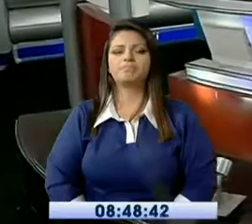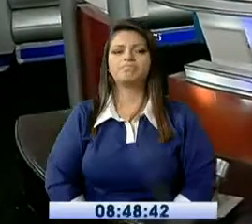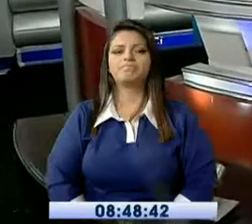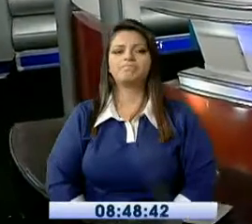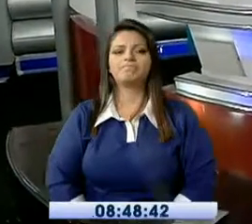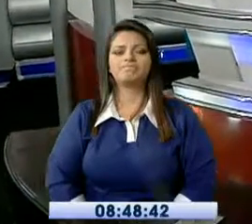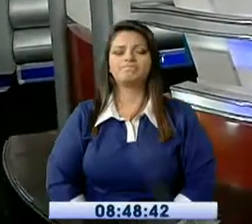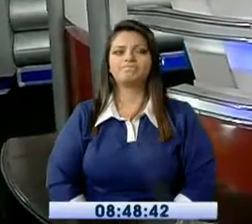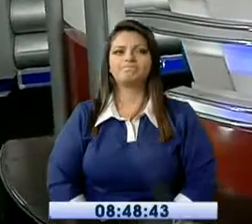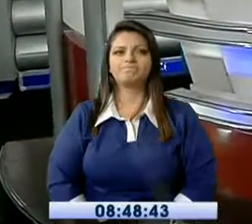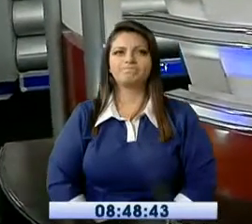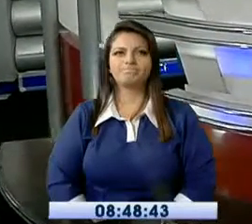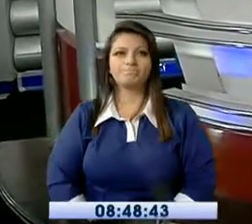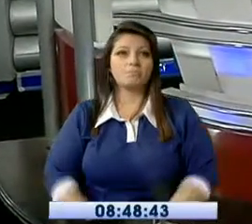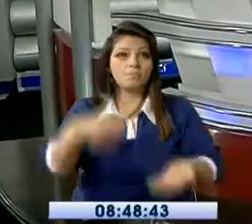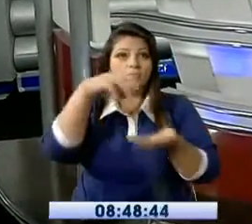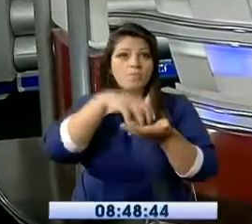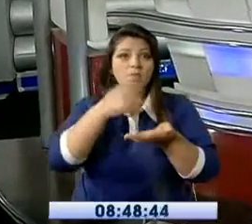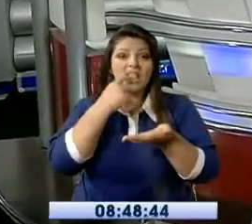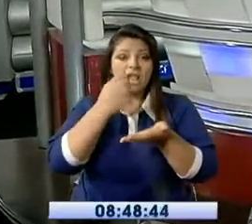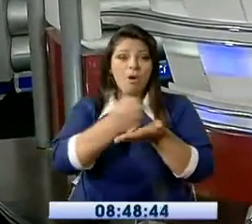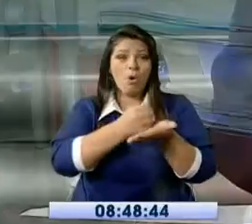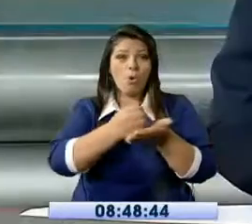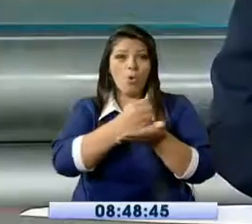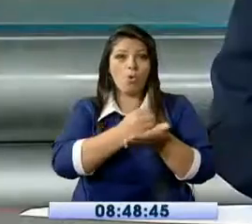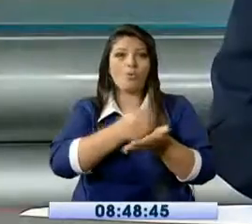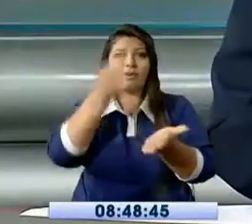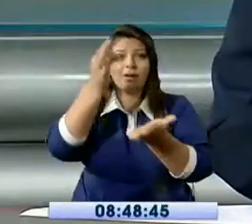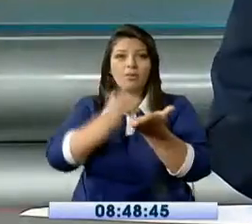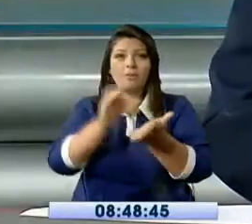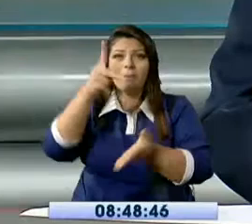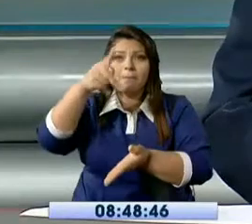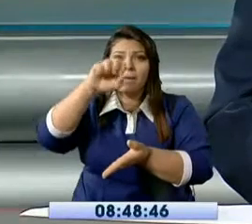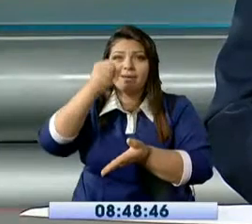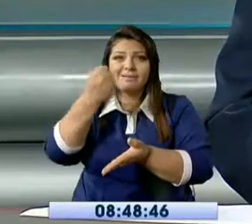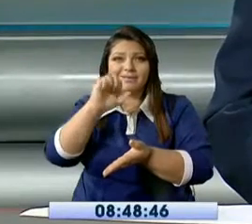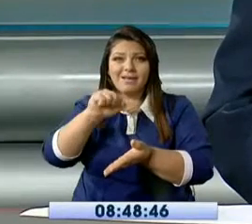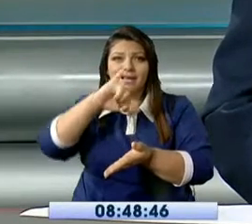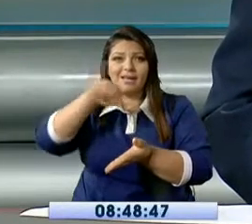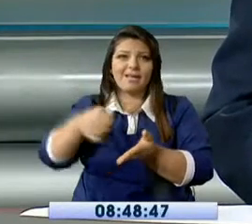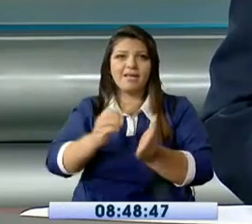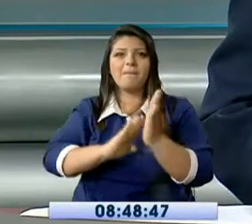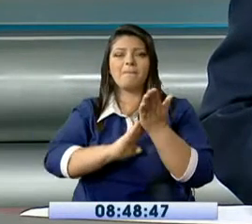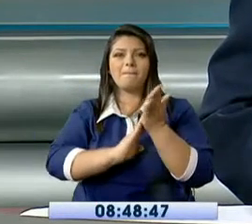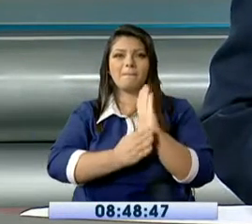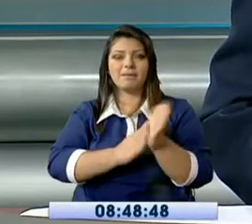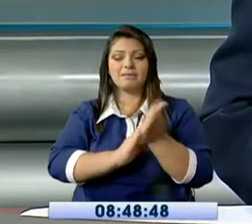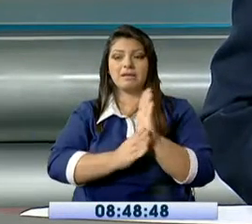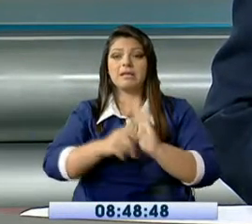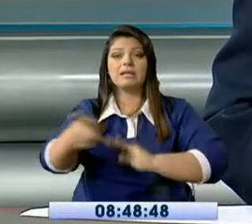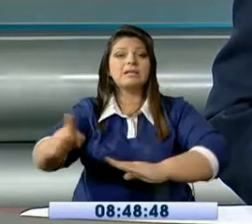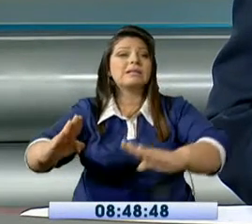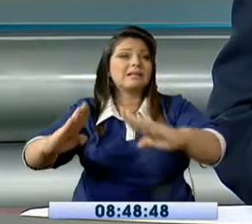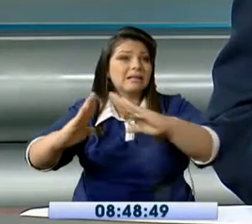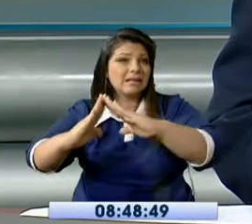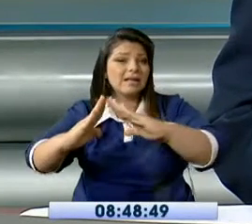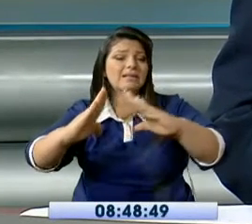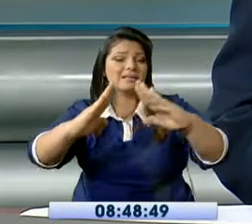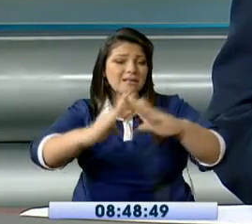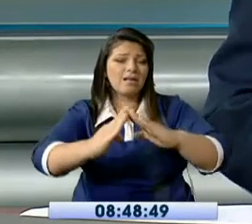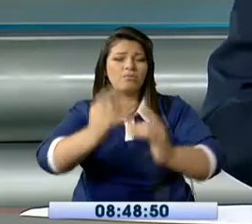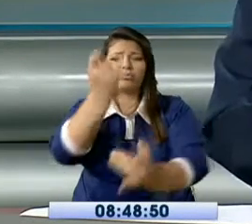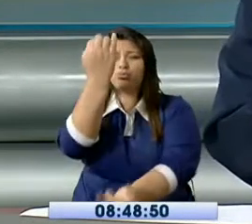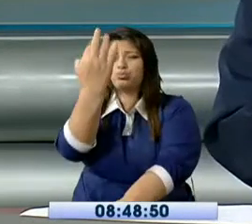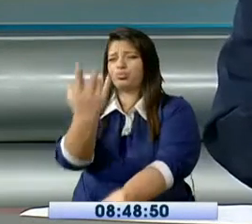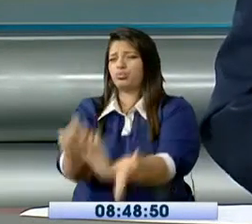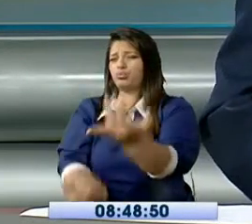Y en el Cantón Pasaje, provincia de El Oro, un incendio acabó con dos humildes viviendas. Siete integrantes de dos familias fueron los